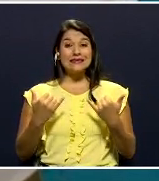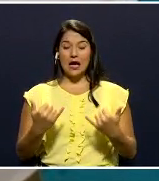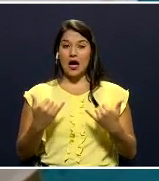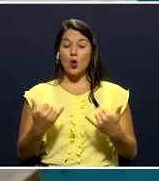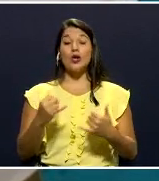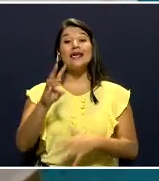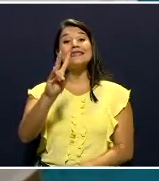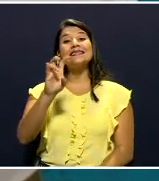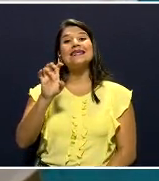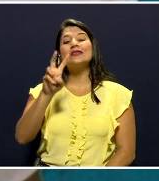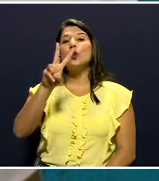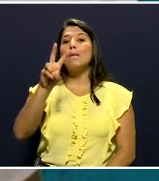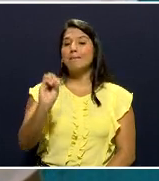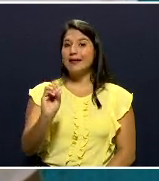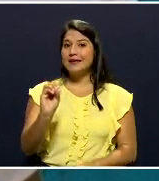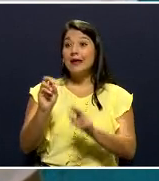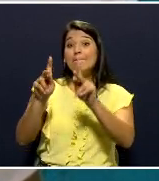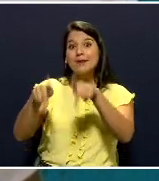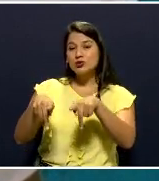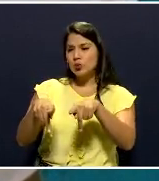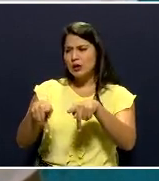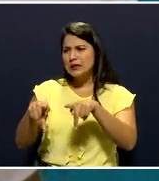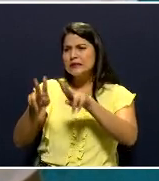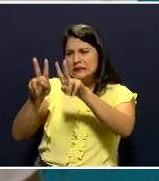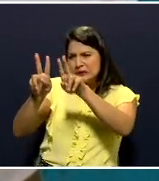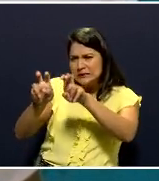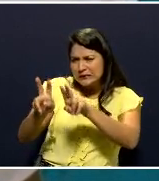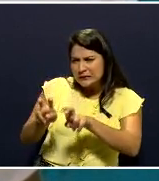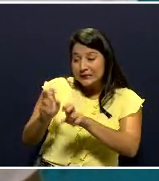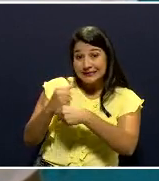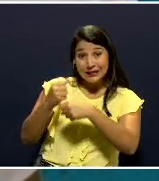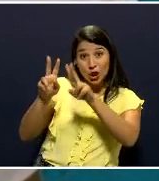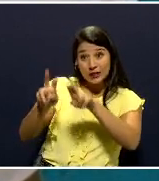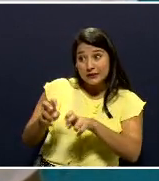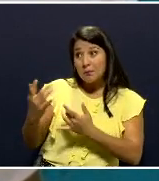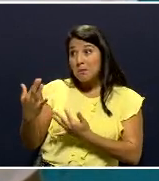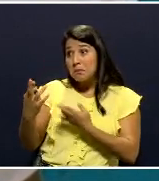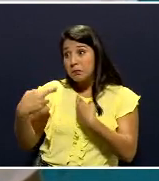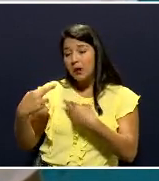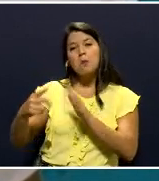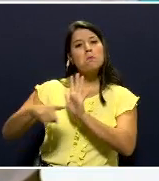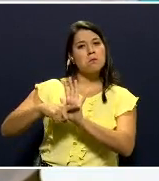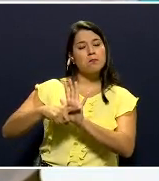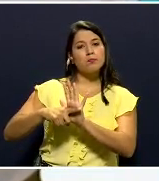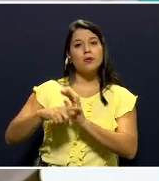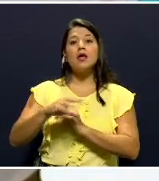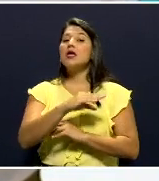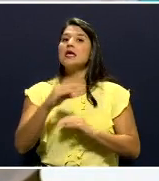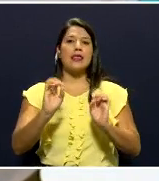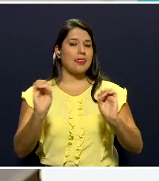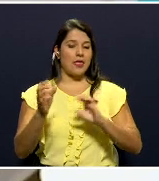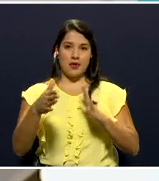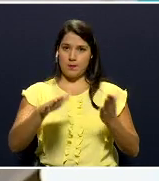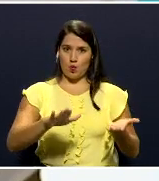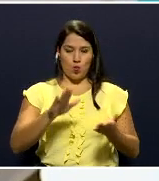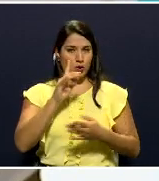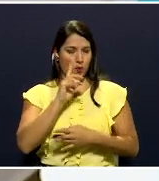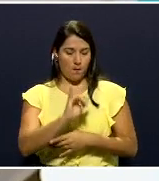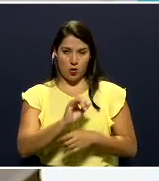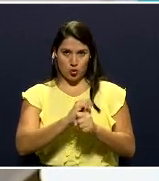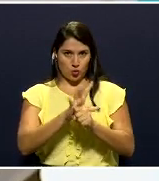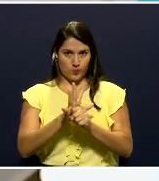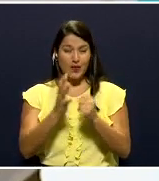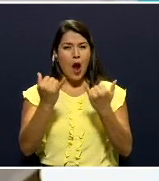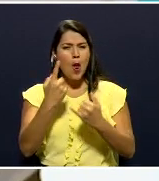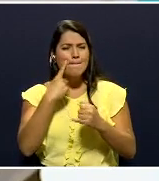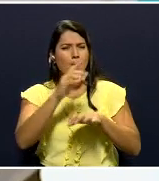descartado 720 casos y se registran 0 fallecidos por esta causa. Veamos el detalle por